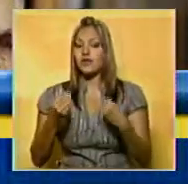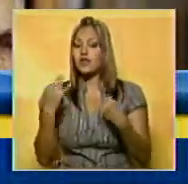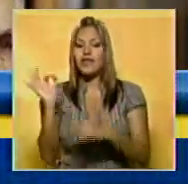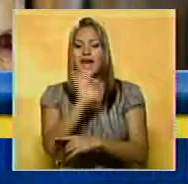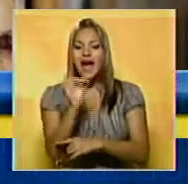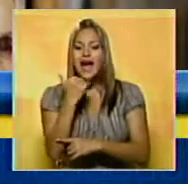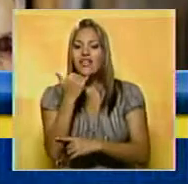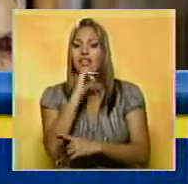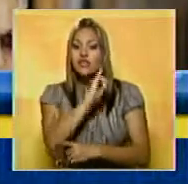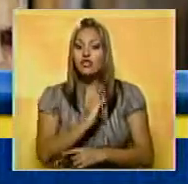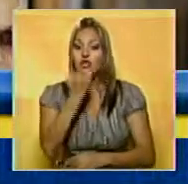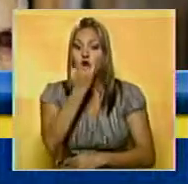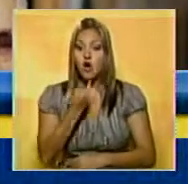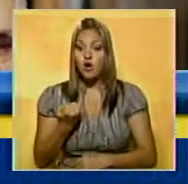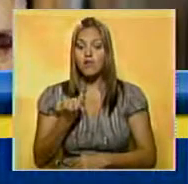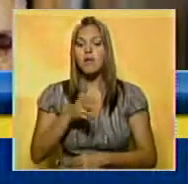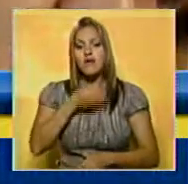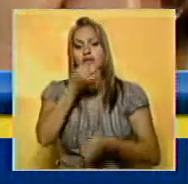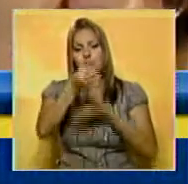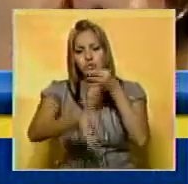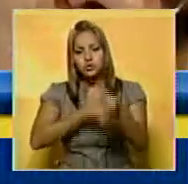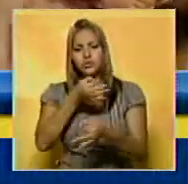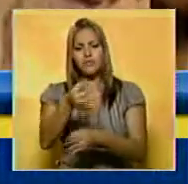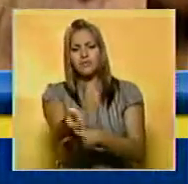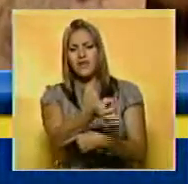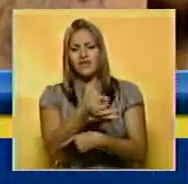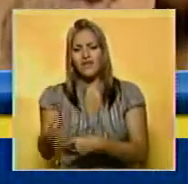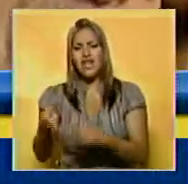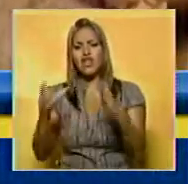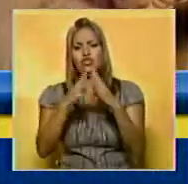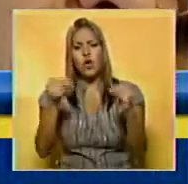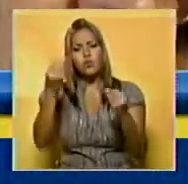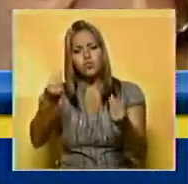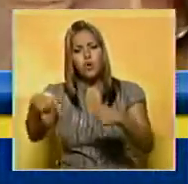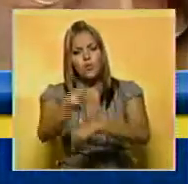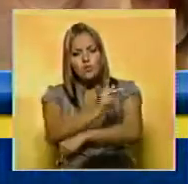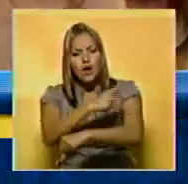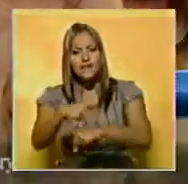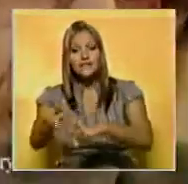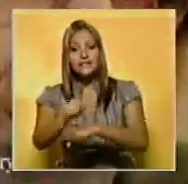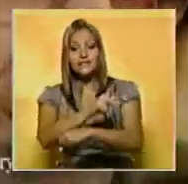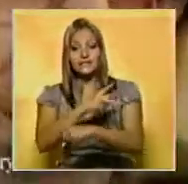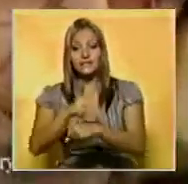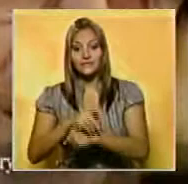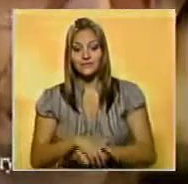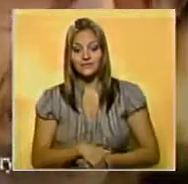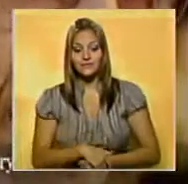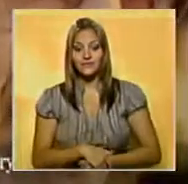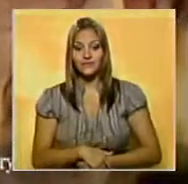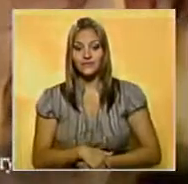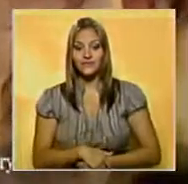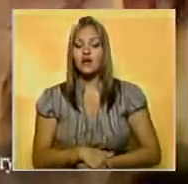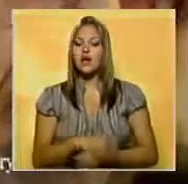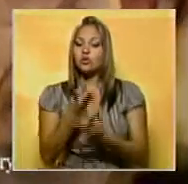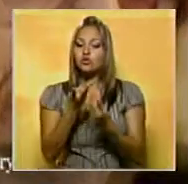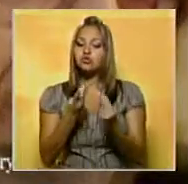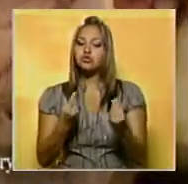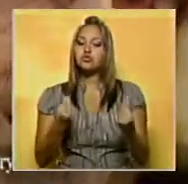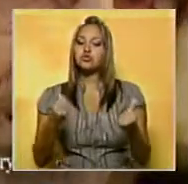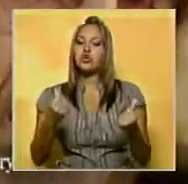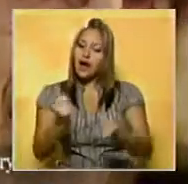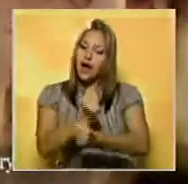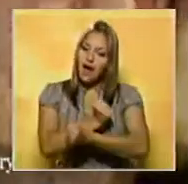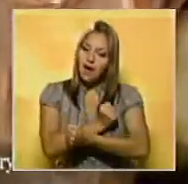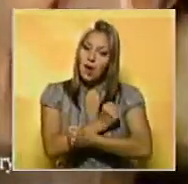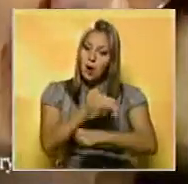idioma, así que pueden expresar perfectamente toda la poesía que hay dentro de ellas. El sonido de Pasión está complementado